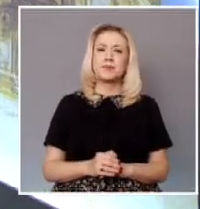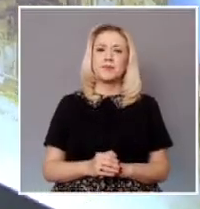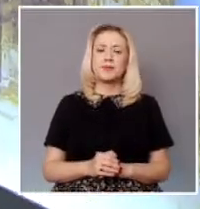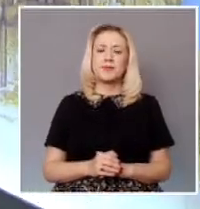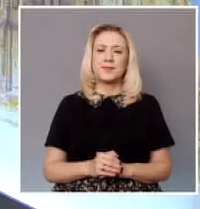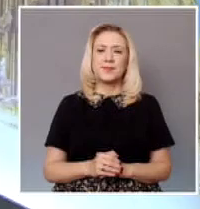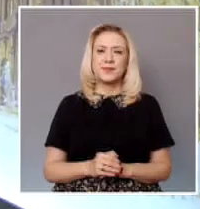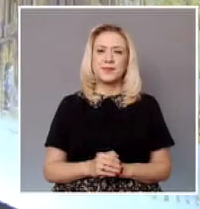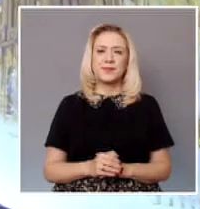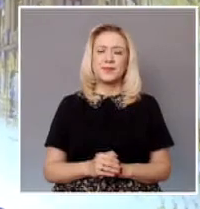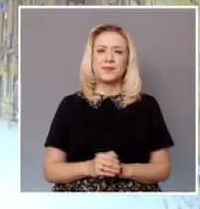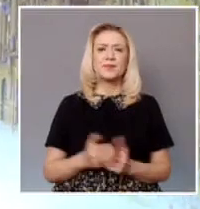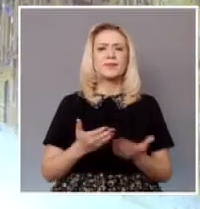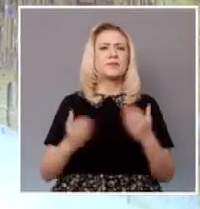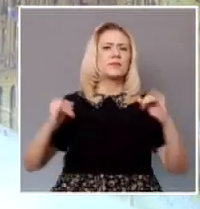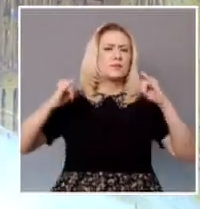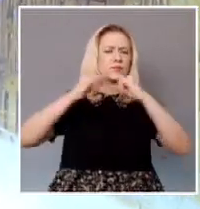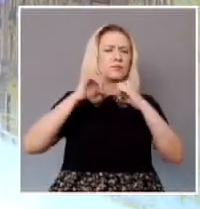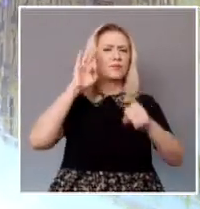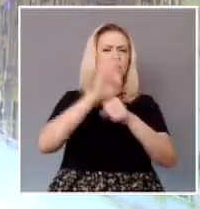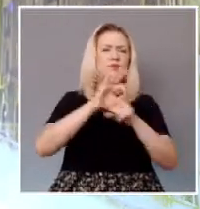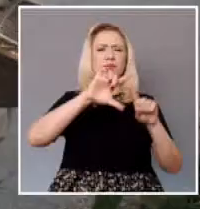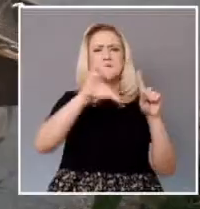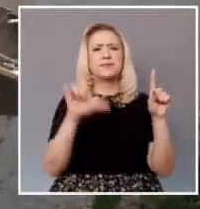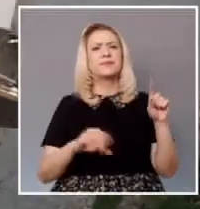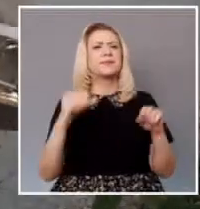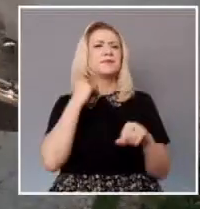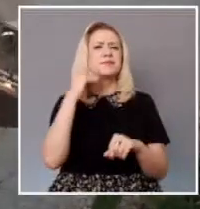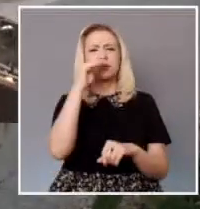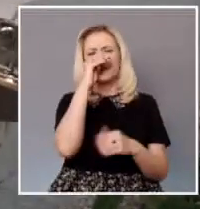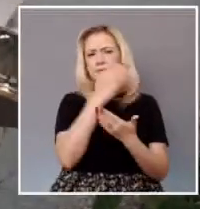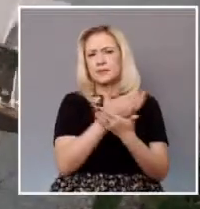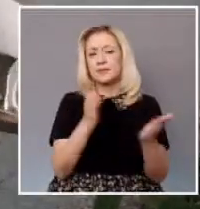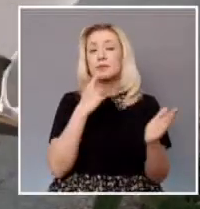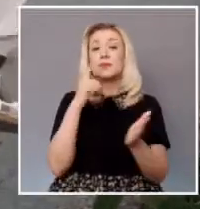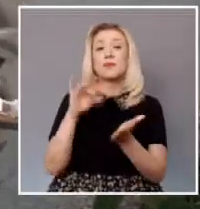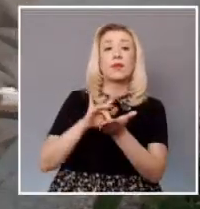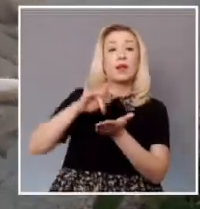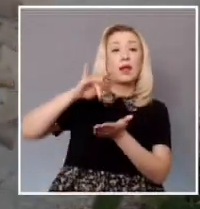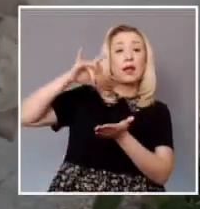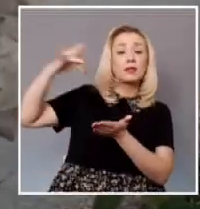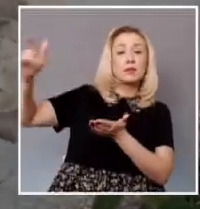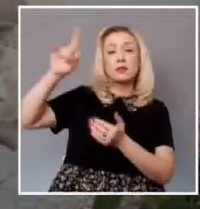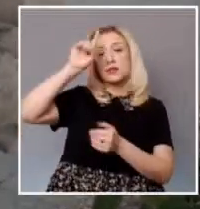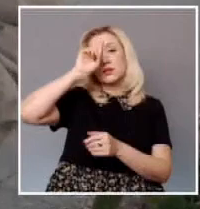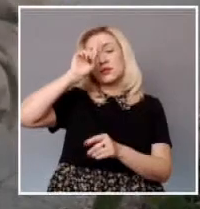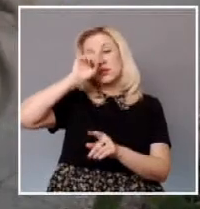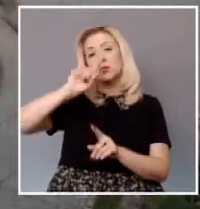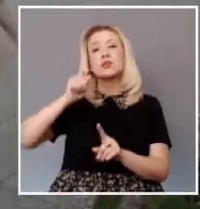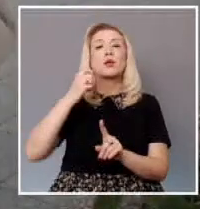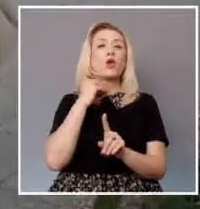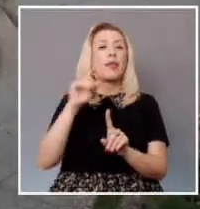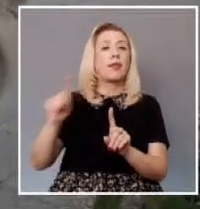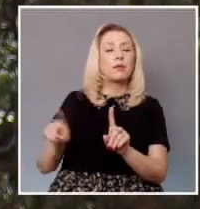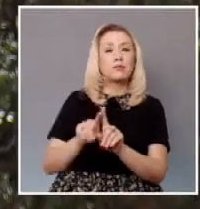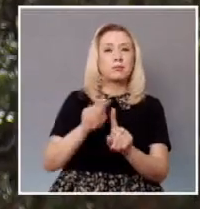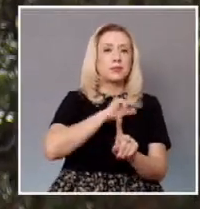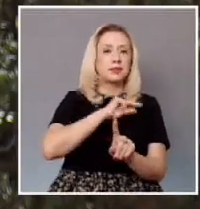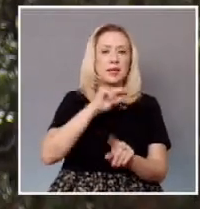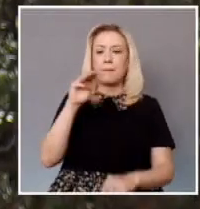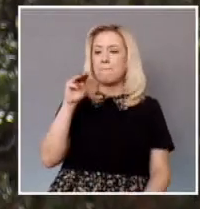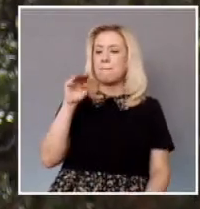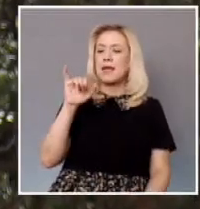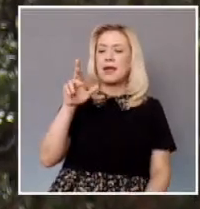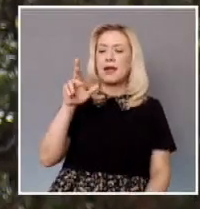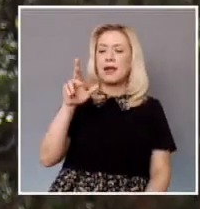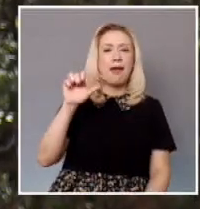La Defensoría Pública Federal dio a conocer que gracias a la intervención de la asesora jurídica especializada Miriam Cruz, una mujer